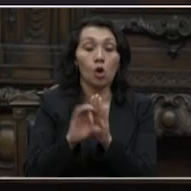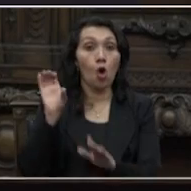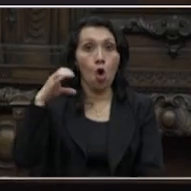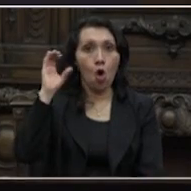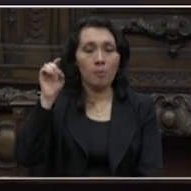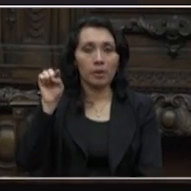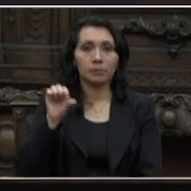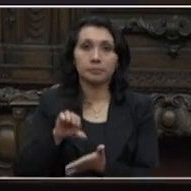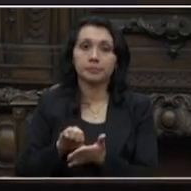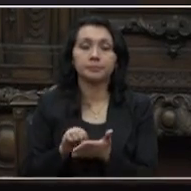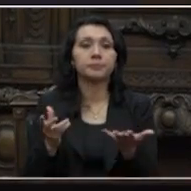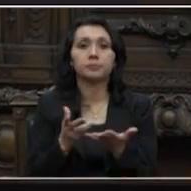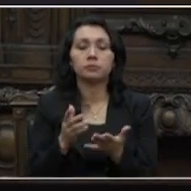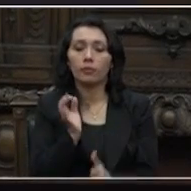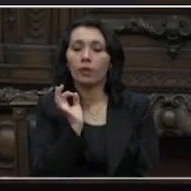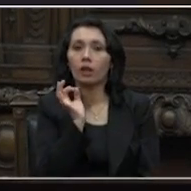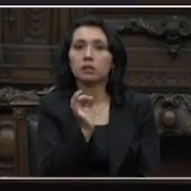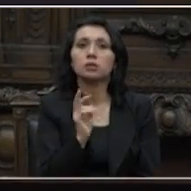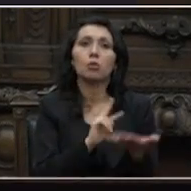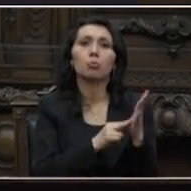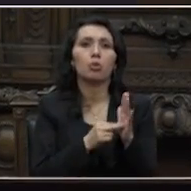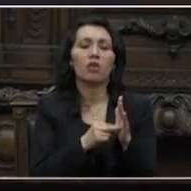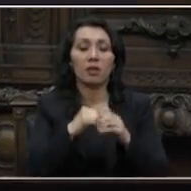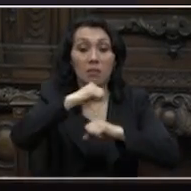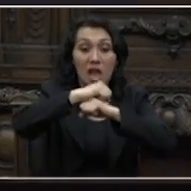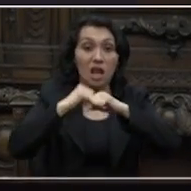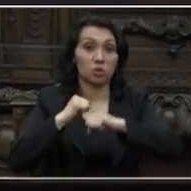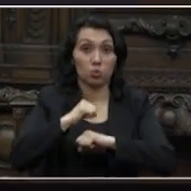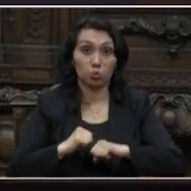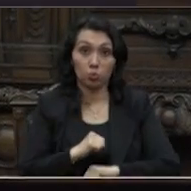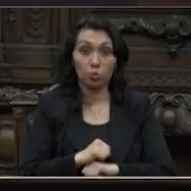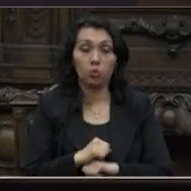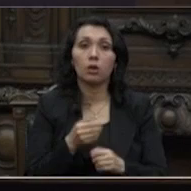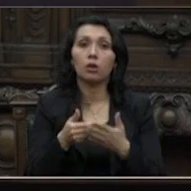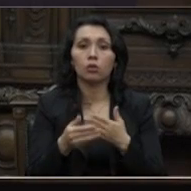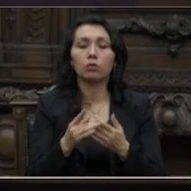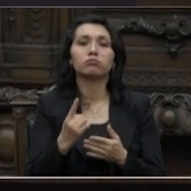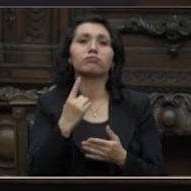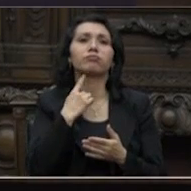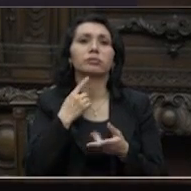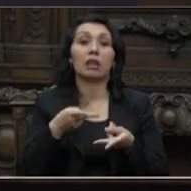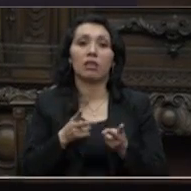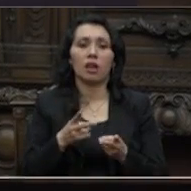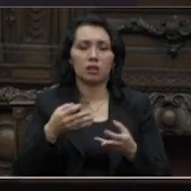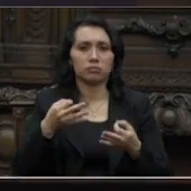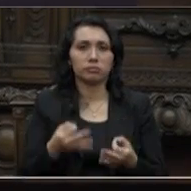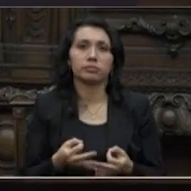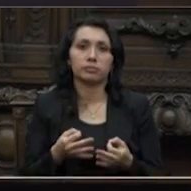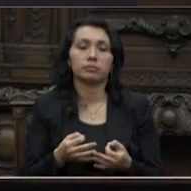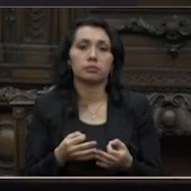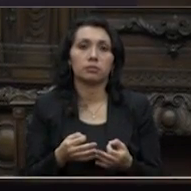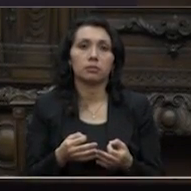colombiana a señalar problemas estructurales donde se ven afectados los derechos fundamentales